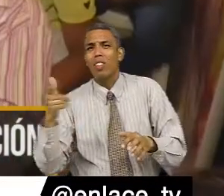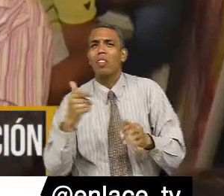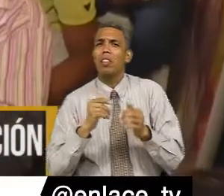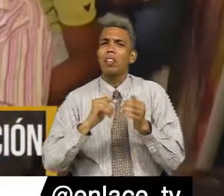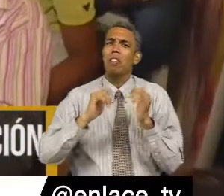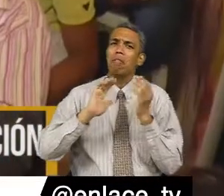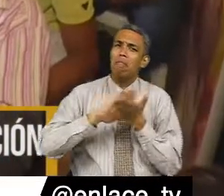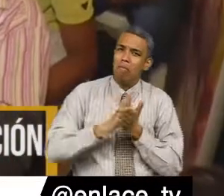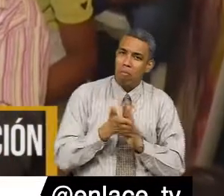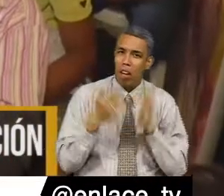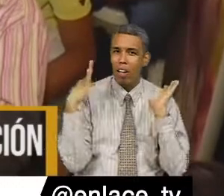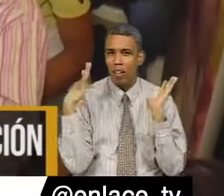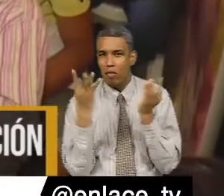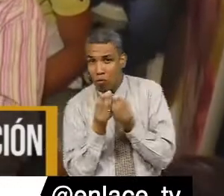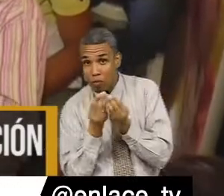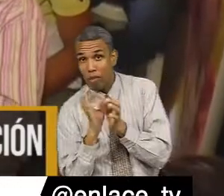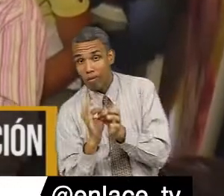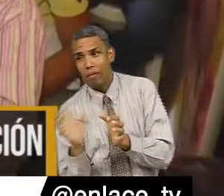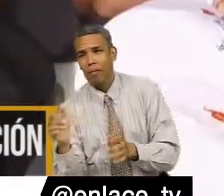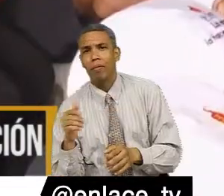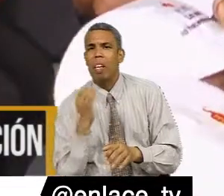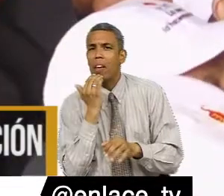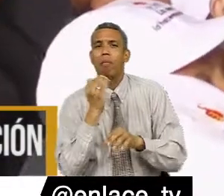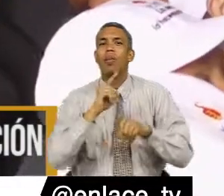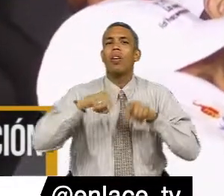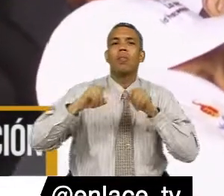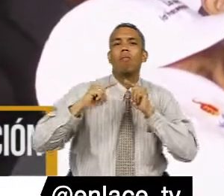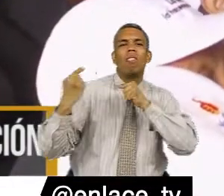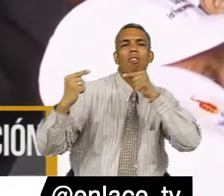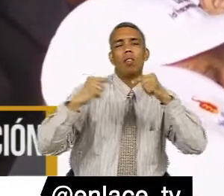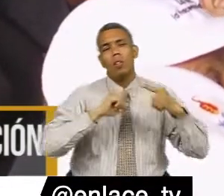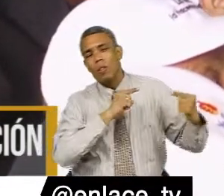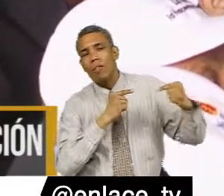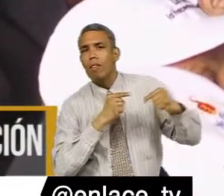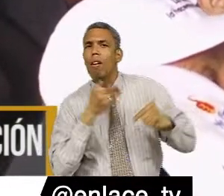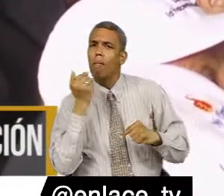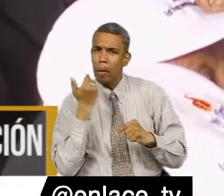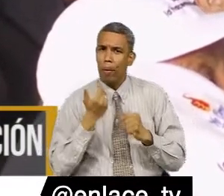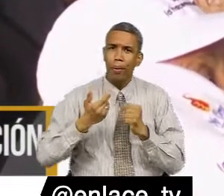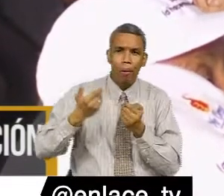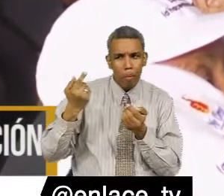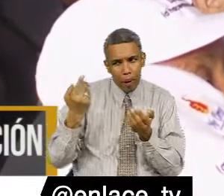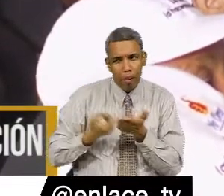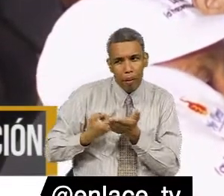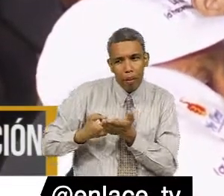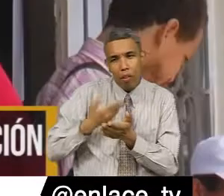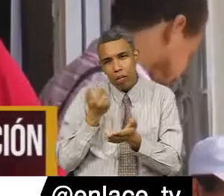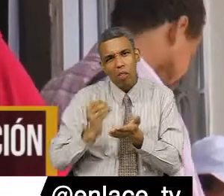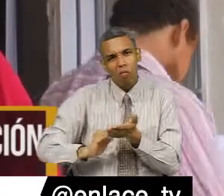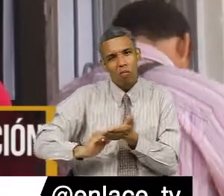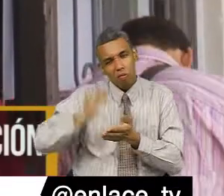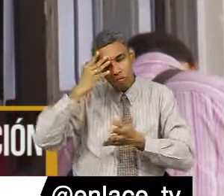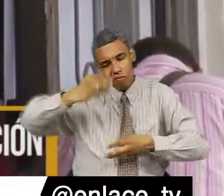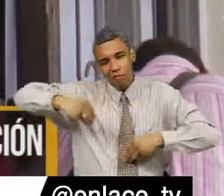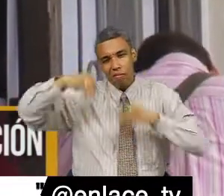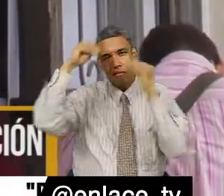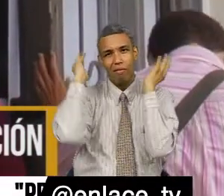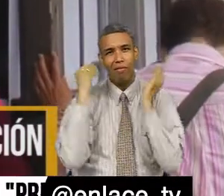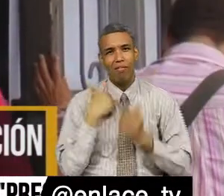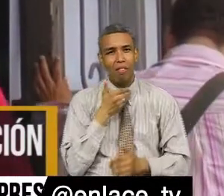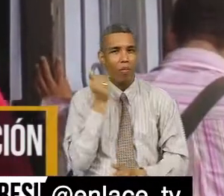masivamente buscando las estrategias para arreglar sus inconvenientes a través del diálogo y las vías legales. Bueno, en materia de conflictos se